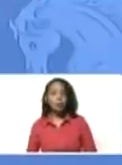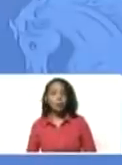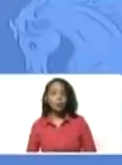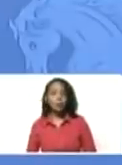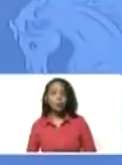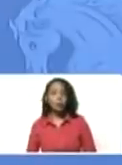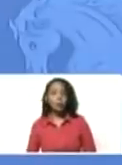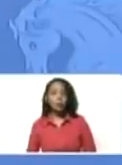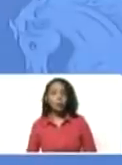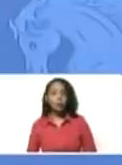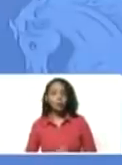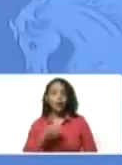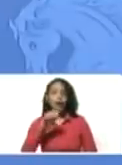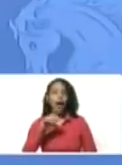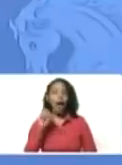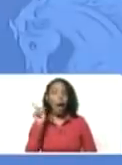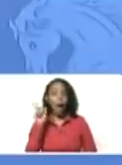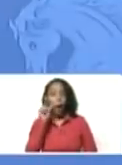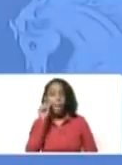a Earle.